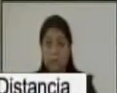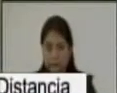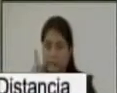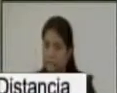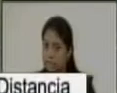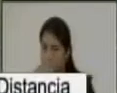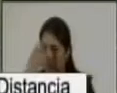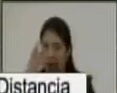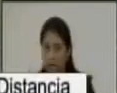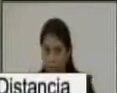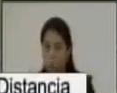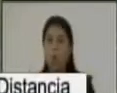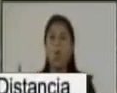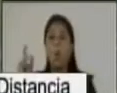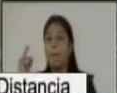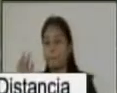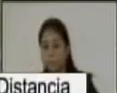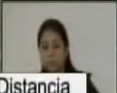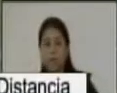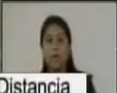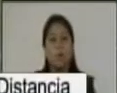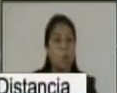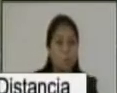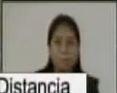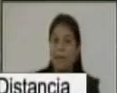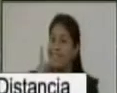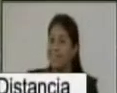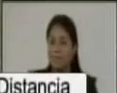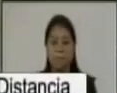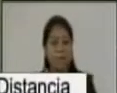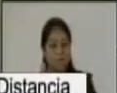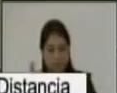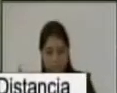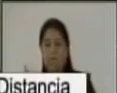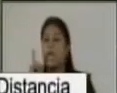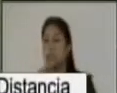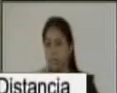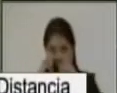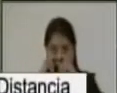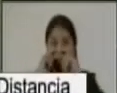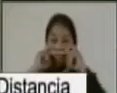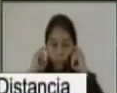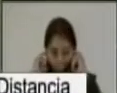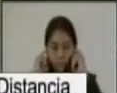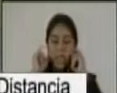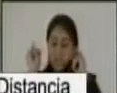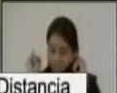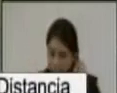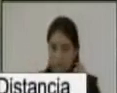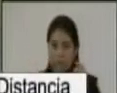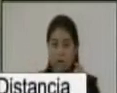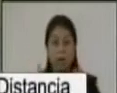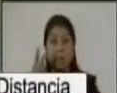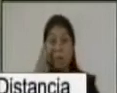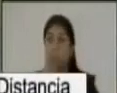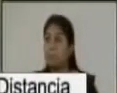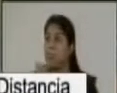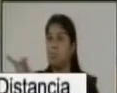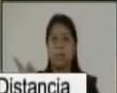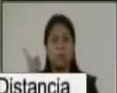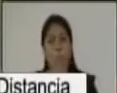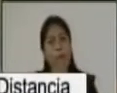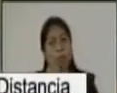entrar a los comercios, para poder hacer las colas y no tengamos lo que estamos viendo ahorita, un montón de gente sin mascarilla en la